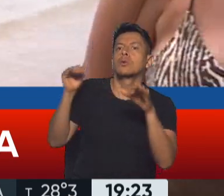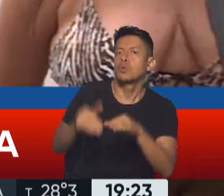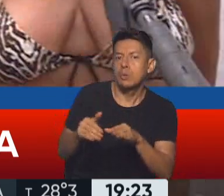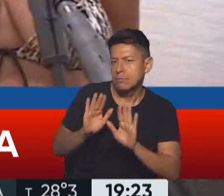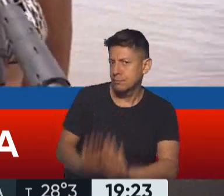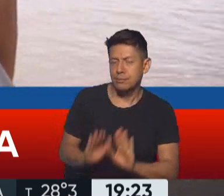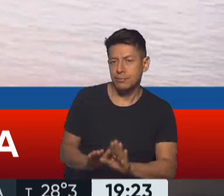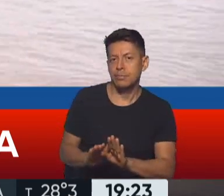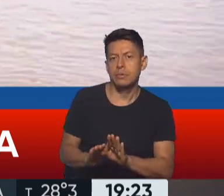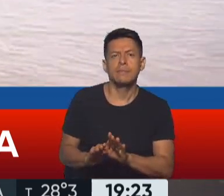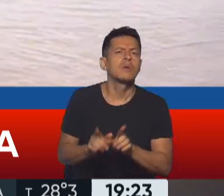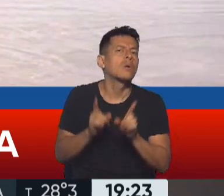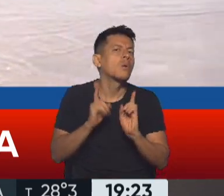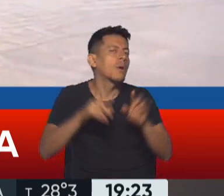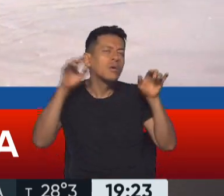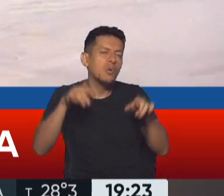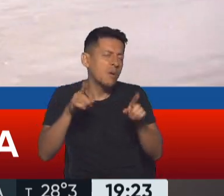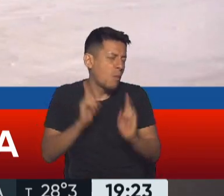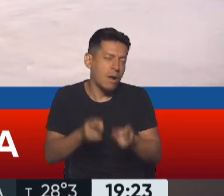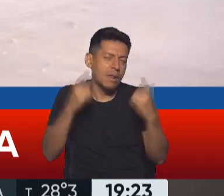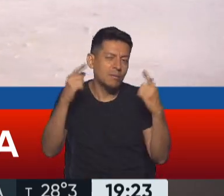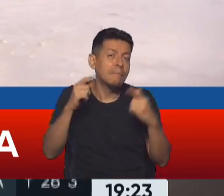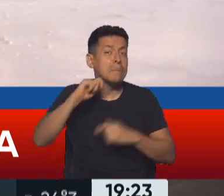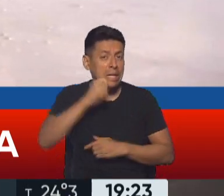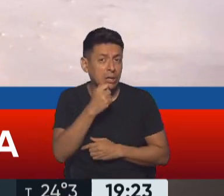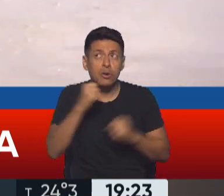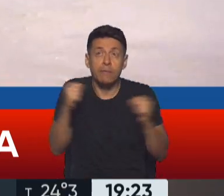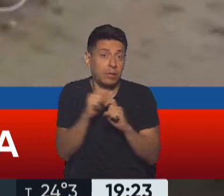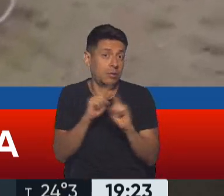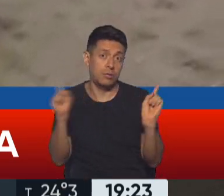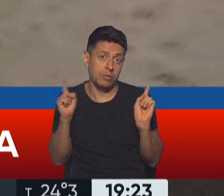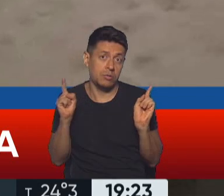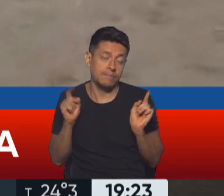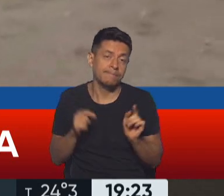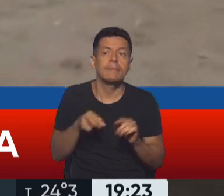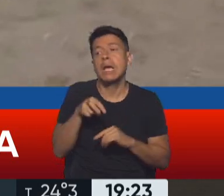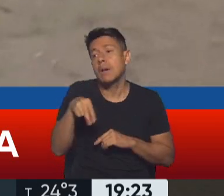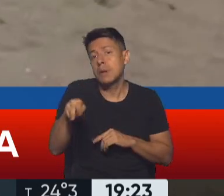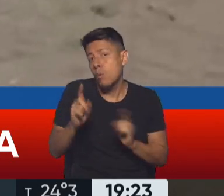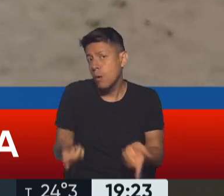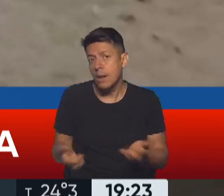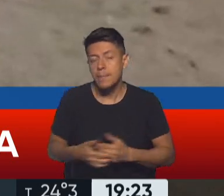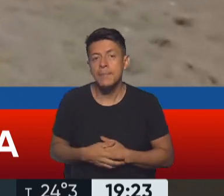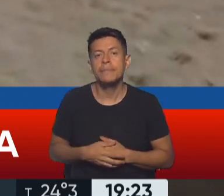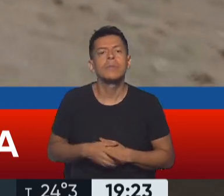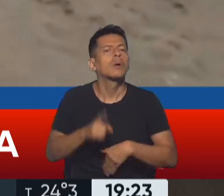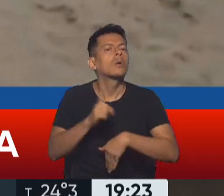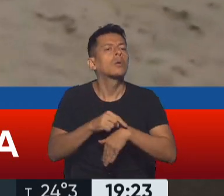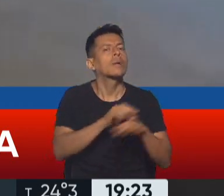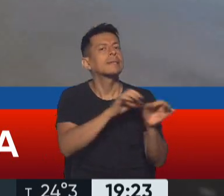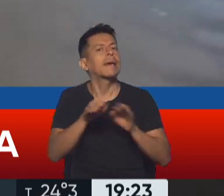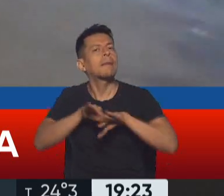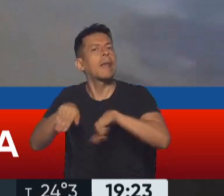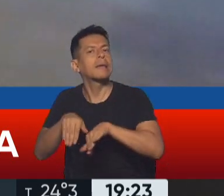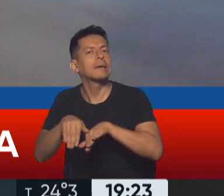Igual, con lluvia y todo disfrutamos, porque estuvo lindo, no hizo frío, por lo menos podíamos caminar igual. ¿A qué hora llegaste a la playa cuando